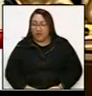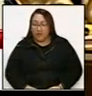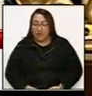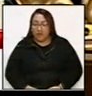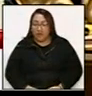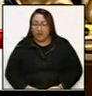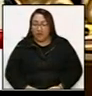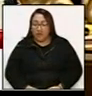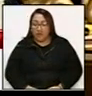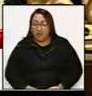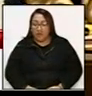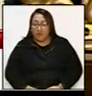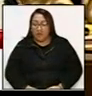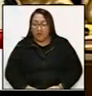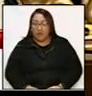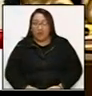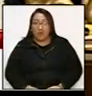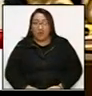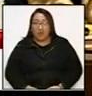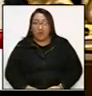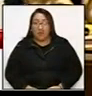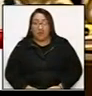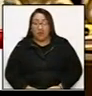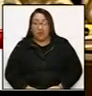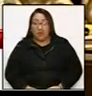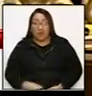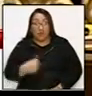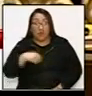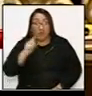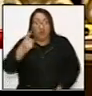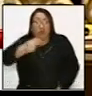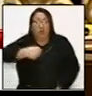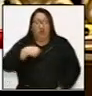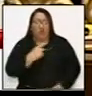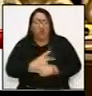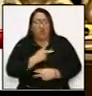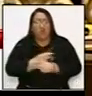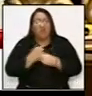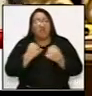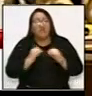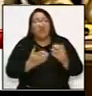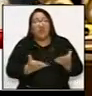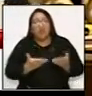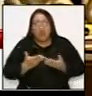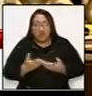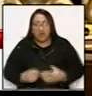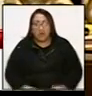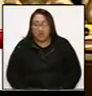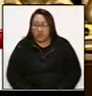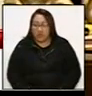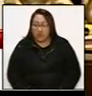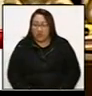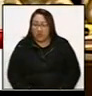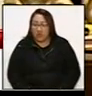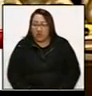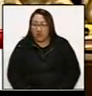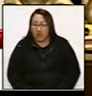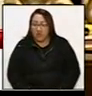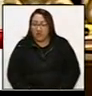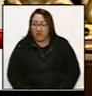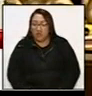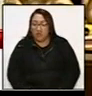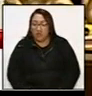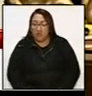prudencia, primero de pedir información, de lo cual he dado cuenta hoy día. Sobre esta información ya conocida,